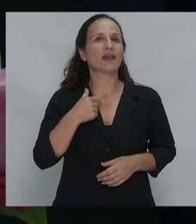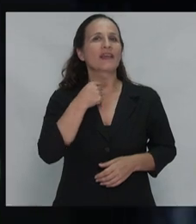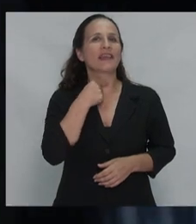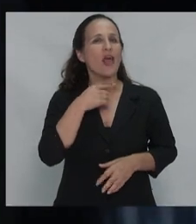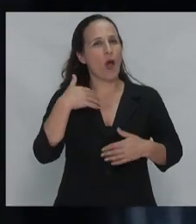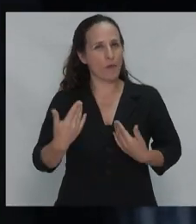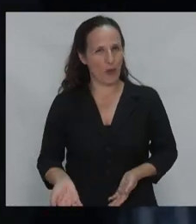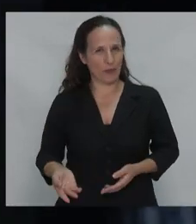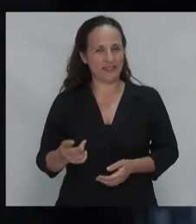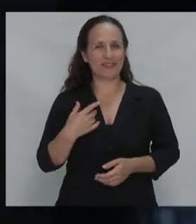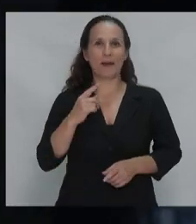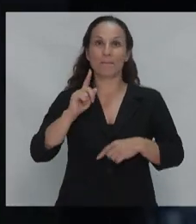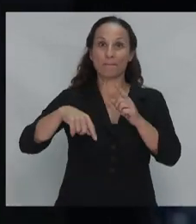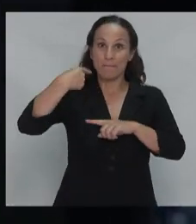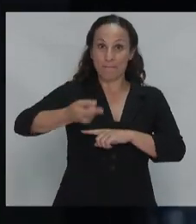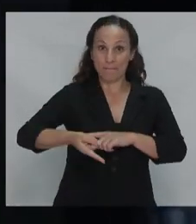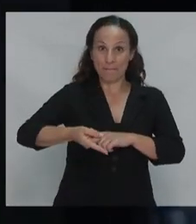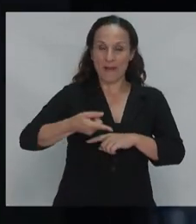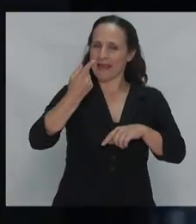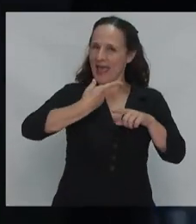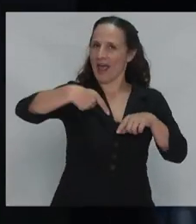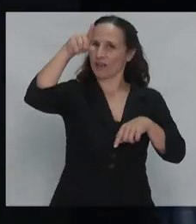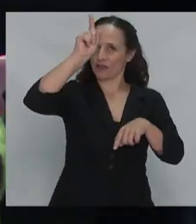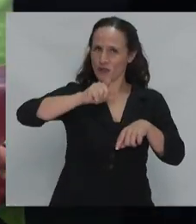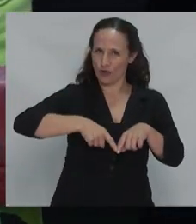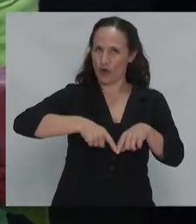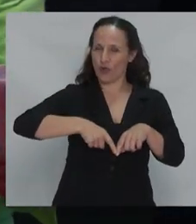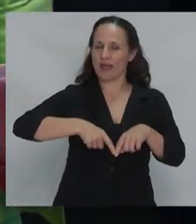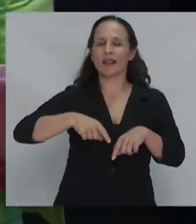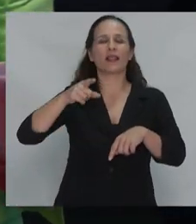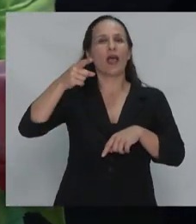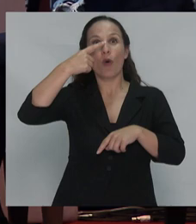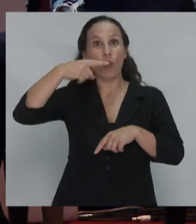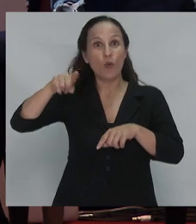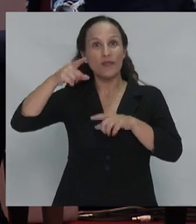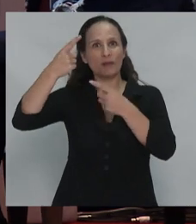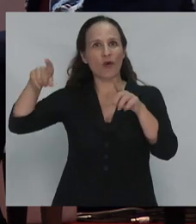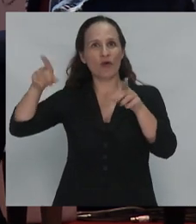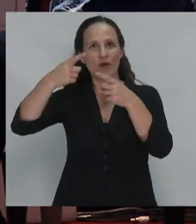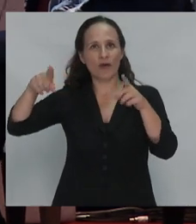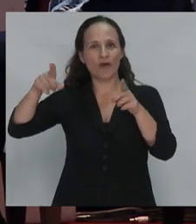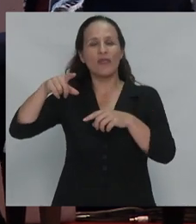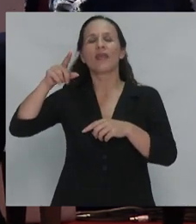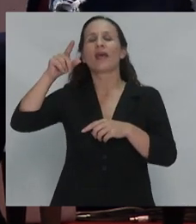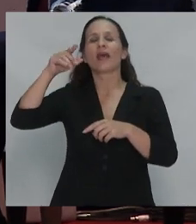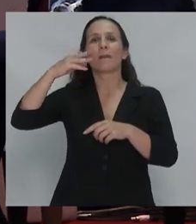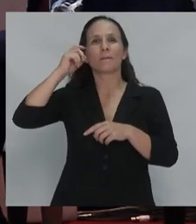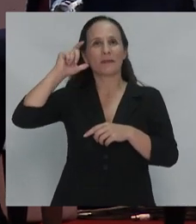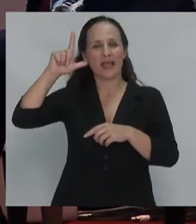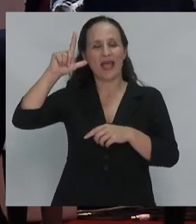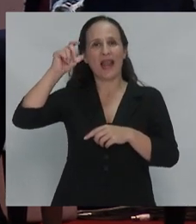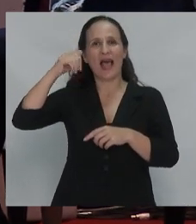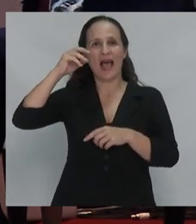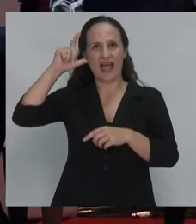que mañana hay una jornada durante todo el día que culmina con un concierto de Miguel Ángel Estrella por